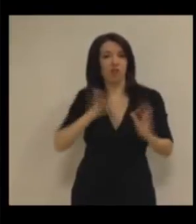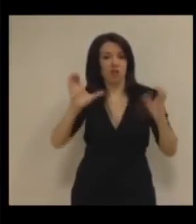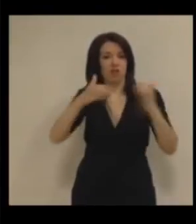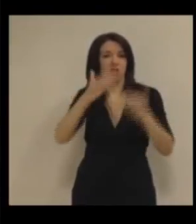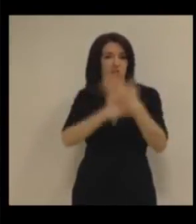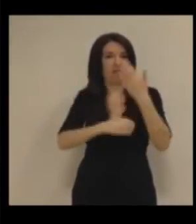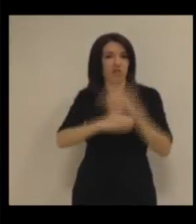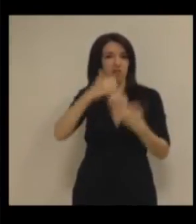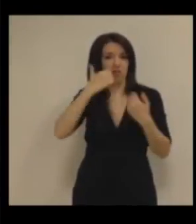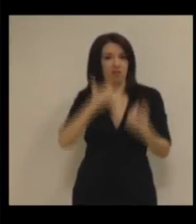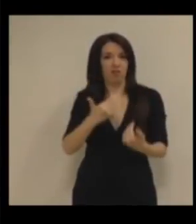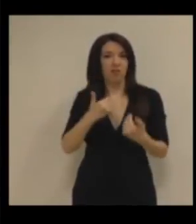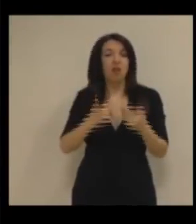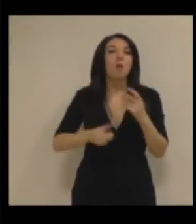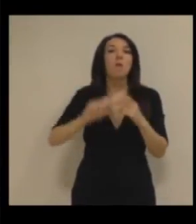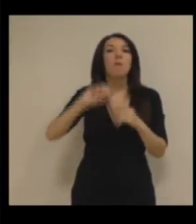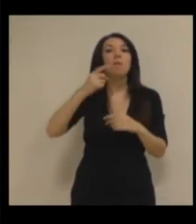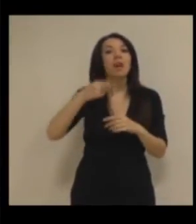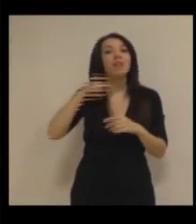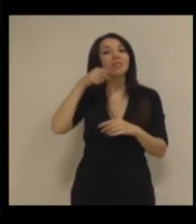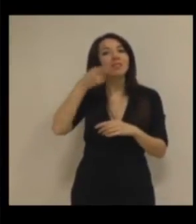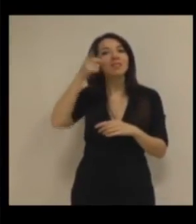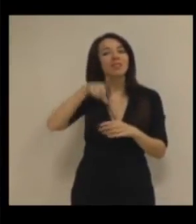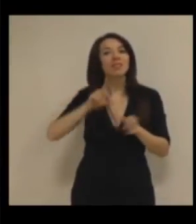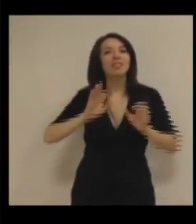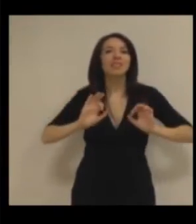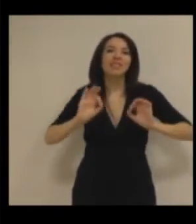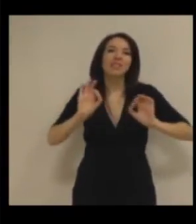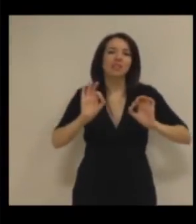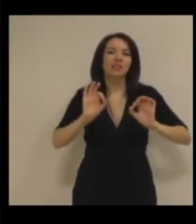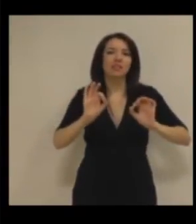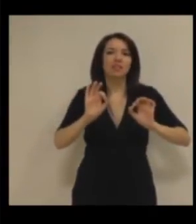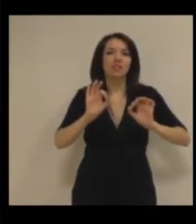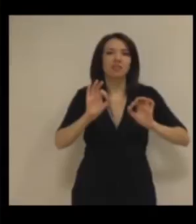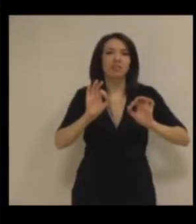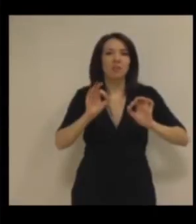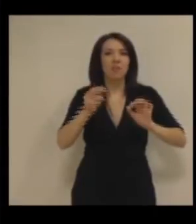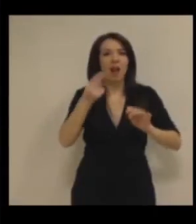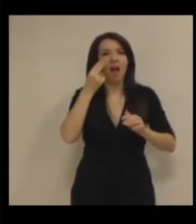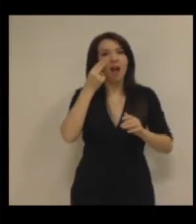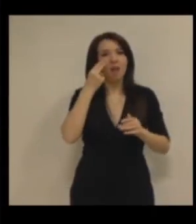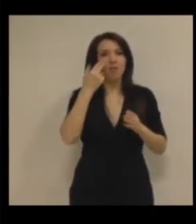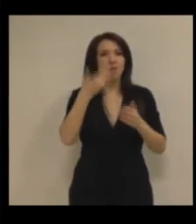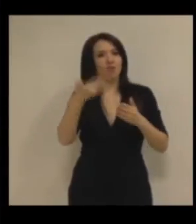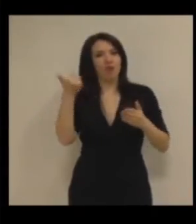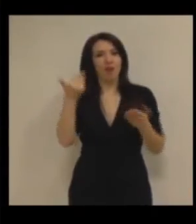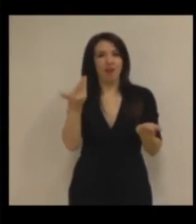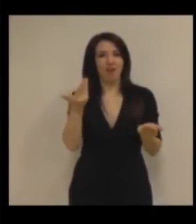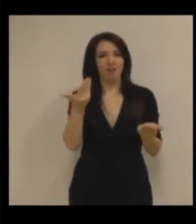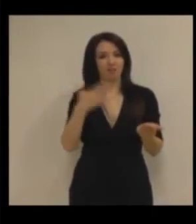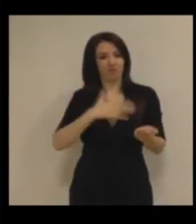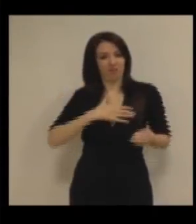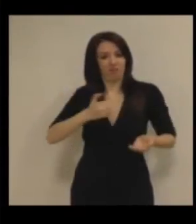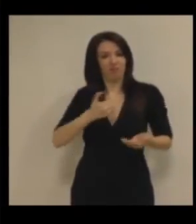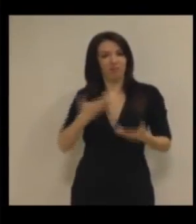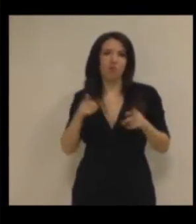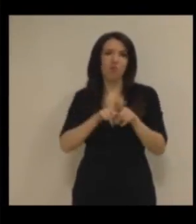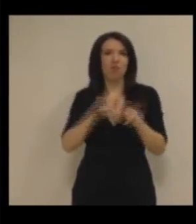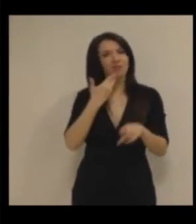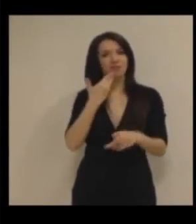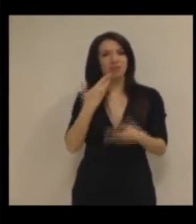colectivo. Sobre todo sería para hacer de quitamiedos, ¿no? de